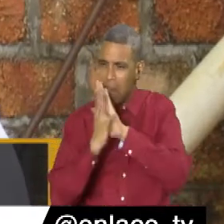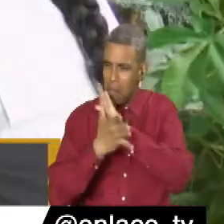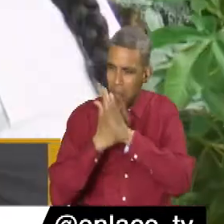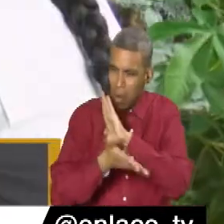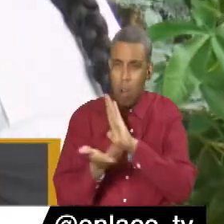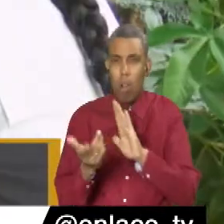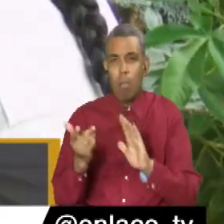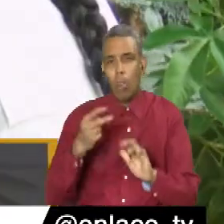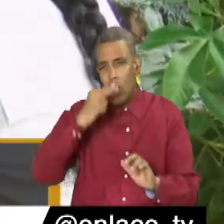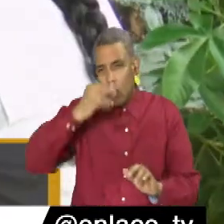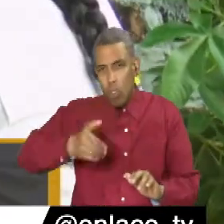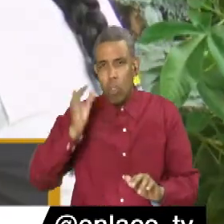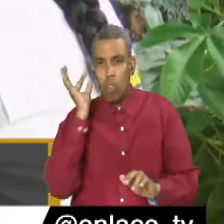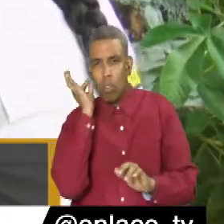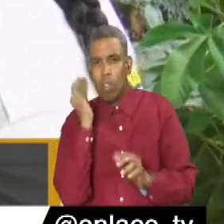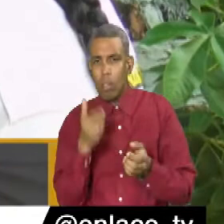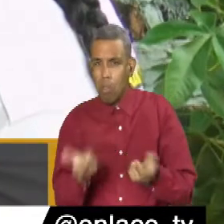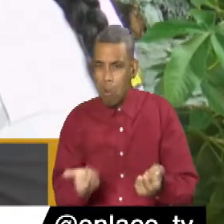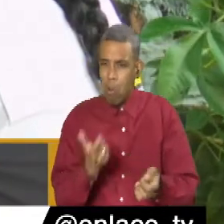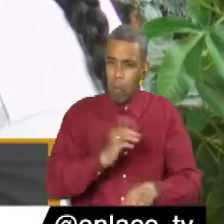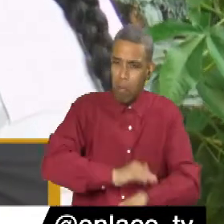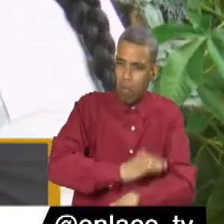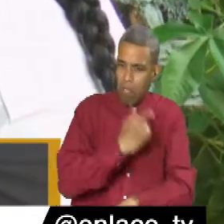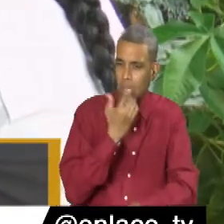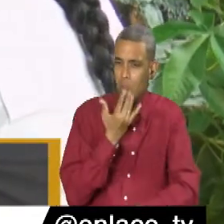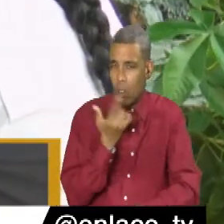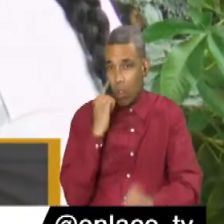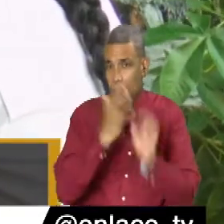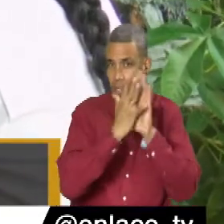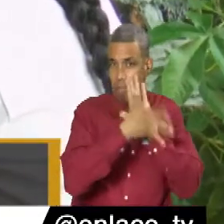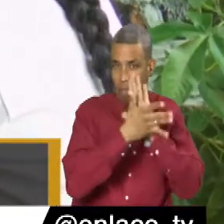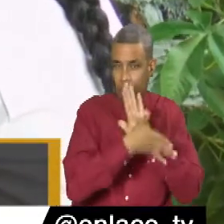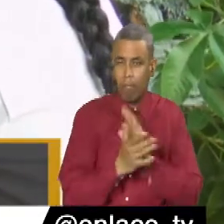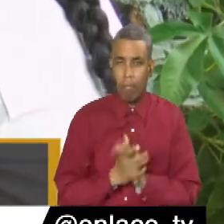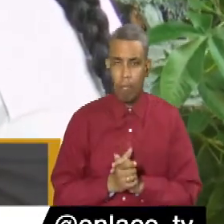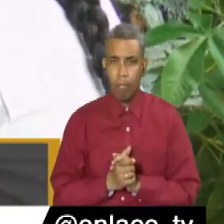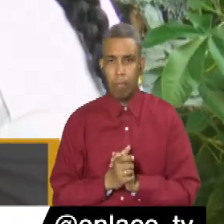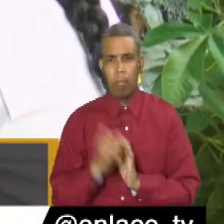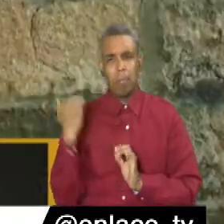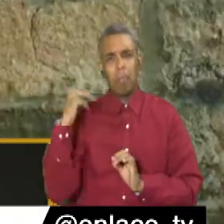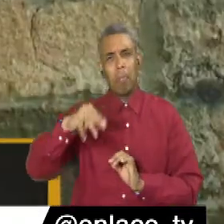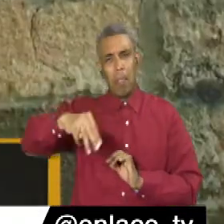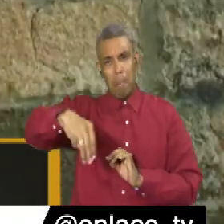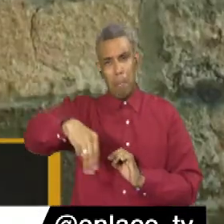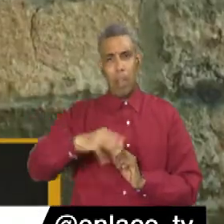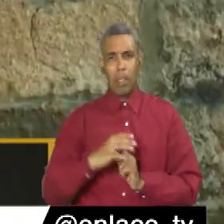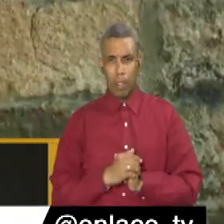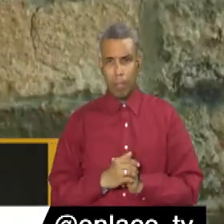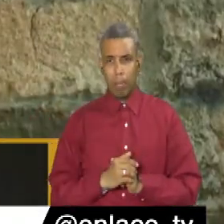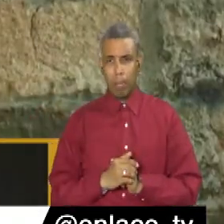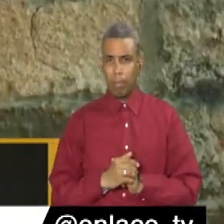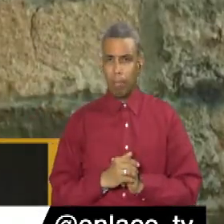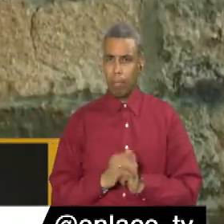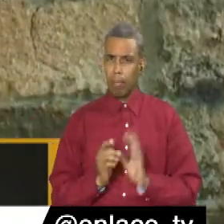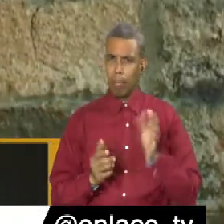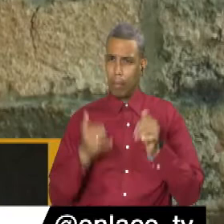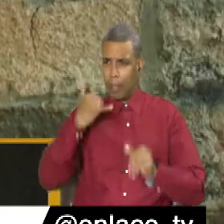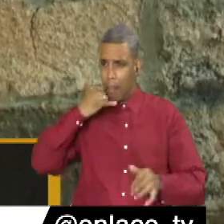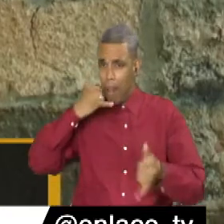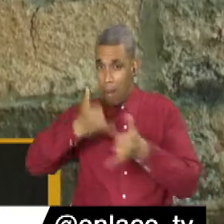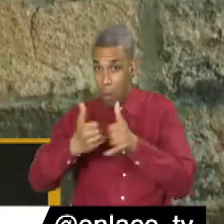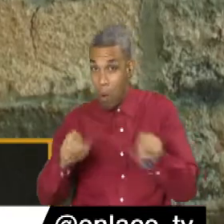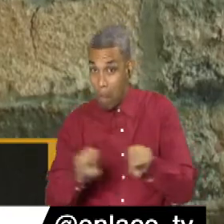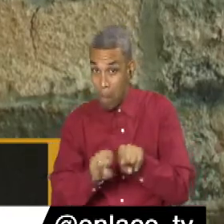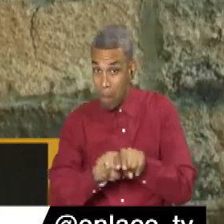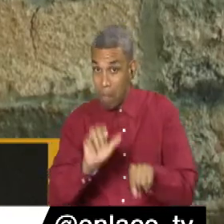niña. La última vez que conocieron de su hija fue cuando esta llamó a una de sus hermanas el pasado martes manifestando que se encontraba bien. Sin embargo, cuando tratan